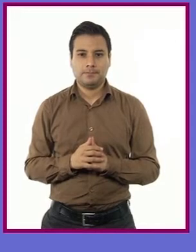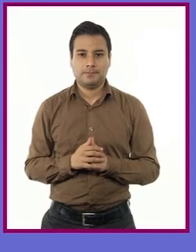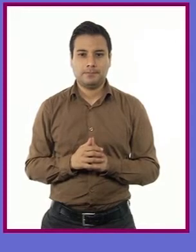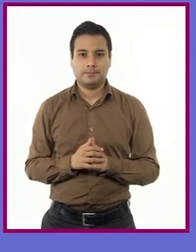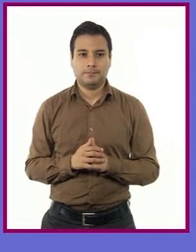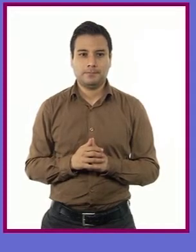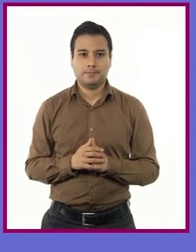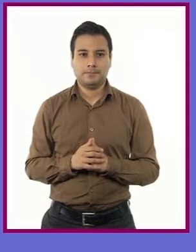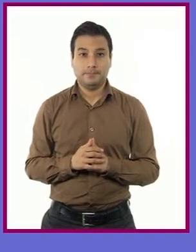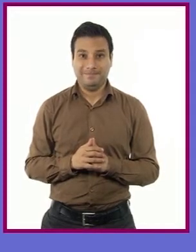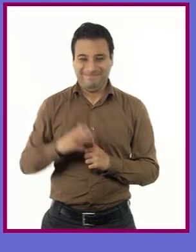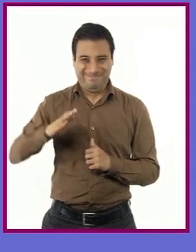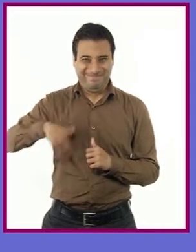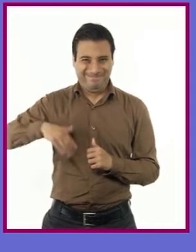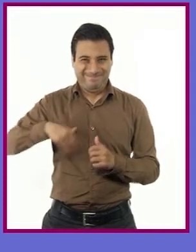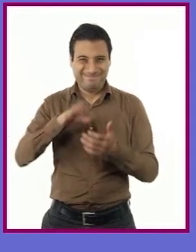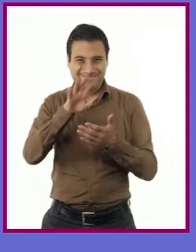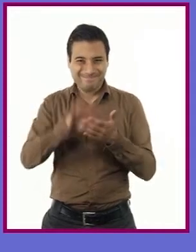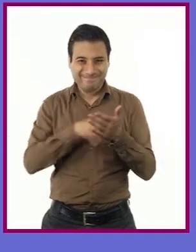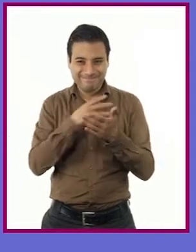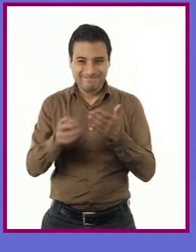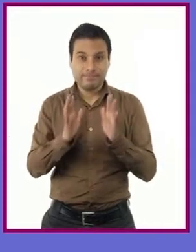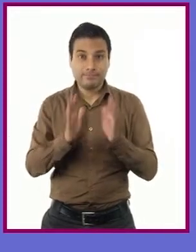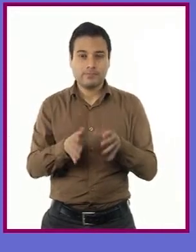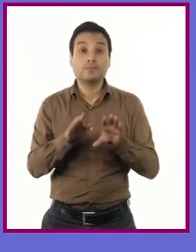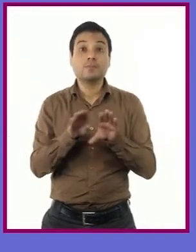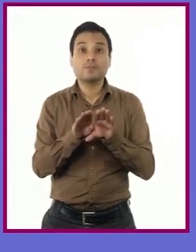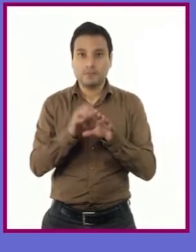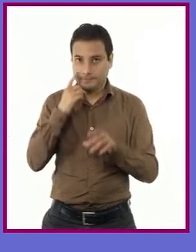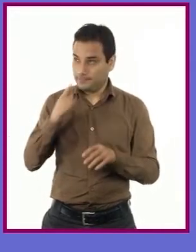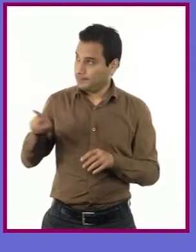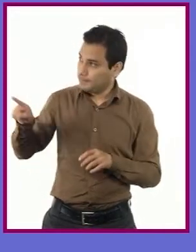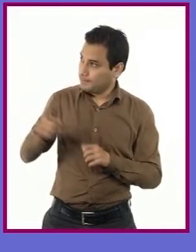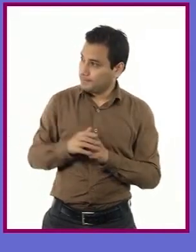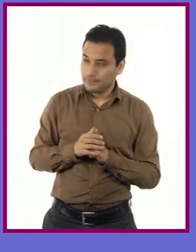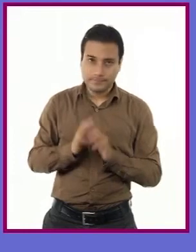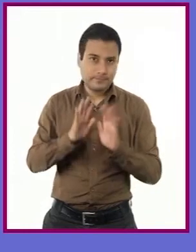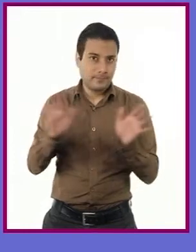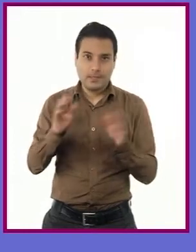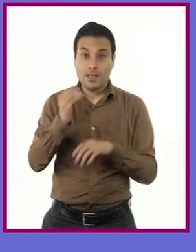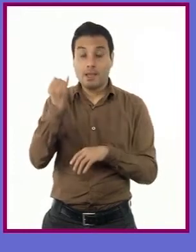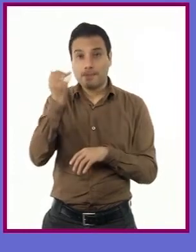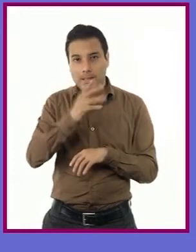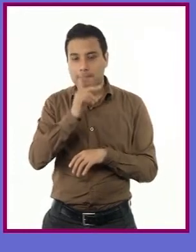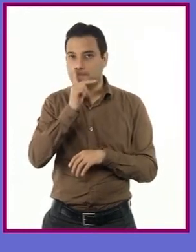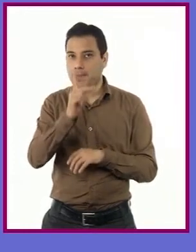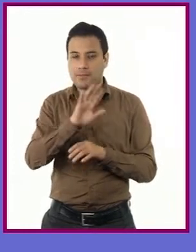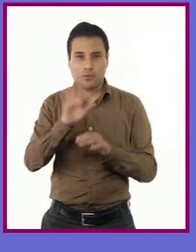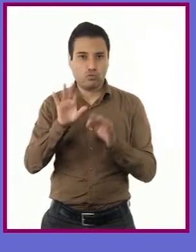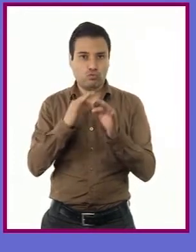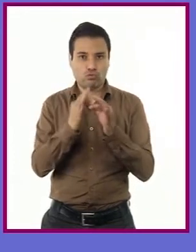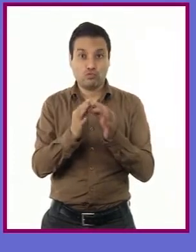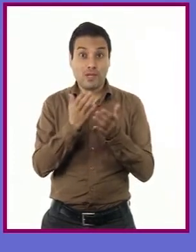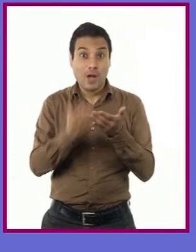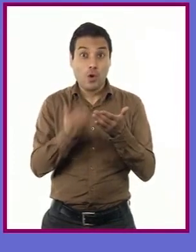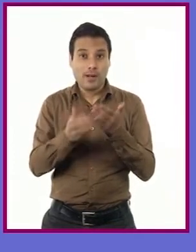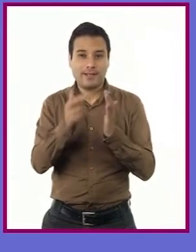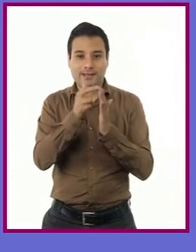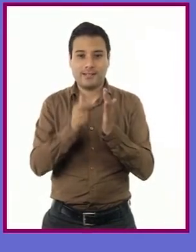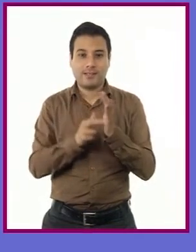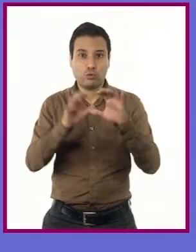Eligiendo la tabla anterior, la portada queda así, ya con el texto y la imagen. Ahora, a trabajar en el